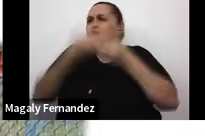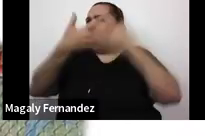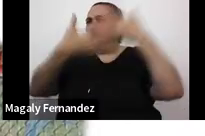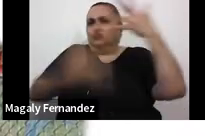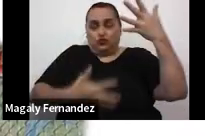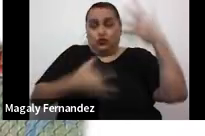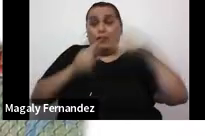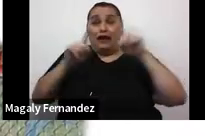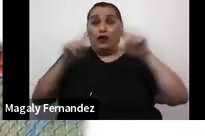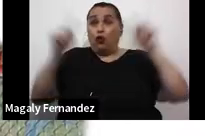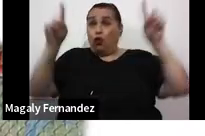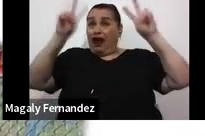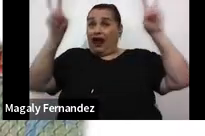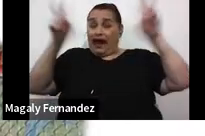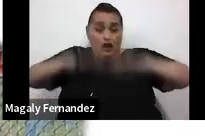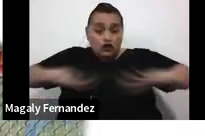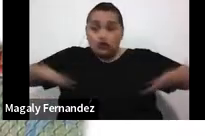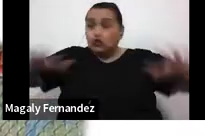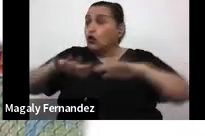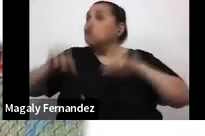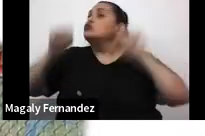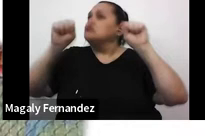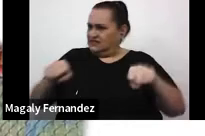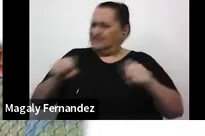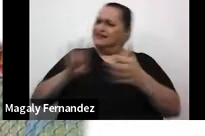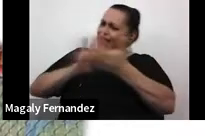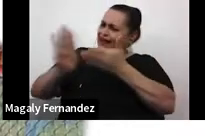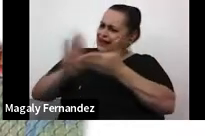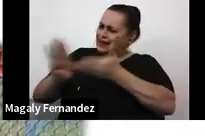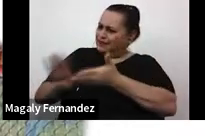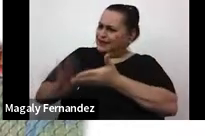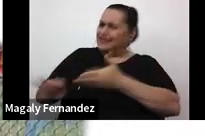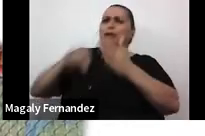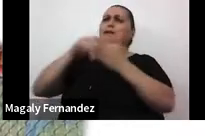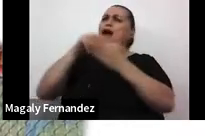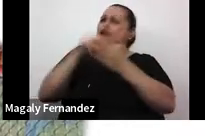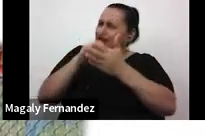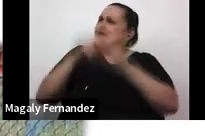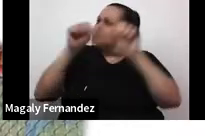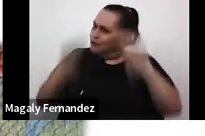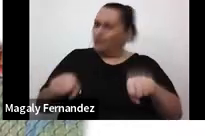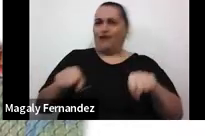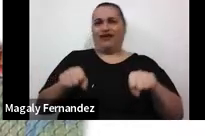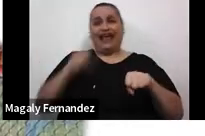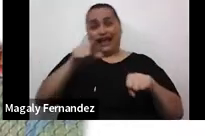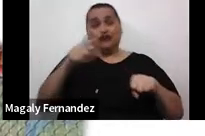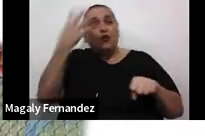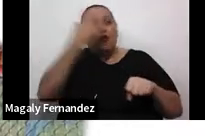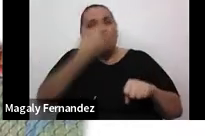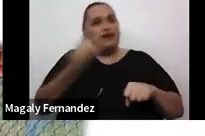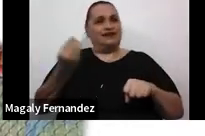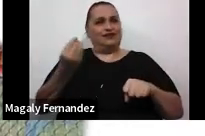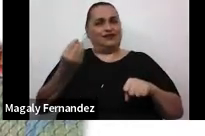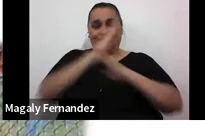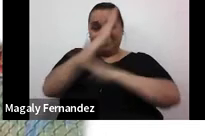si podemos hacer mucho por eliminar estas Barreras y esto lo hermoso de este asunto que la discapacidad